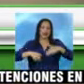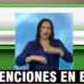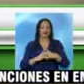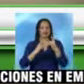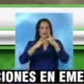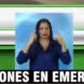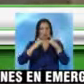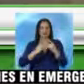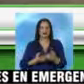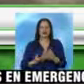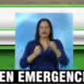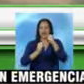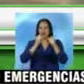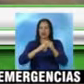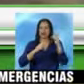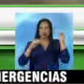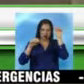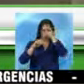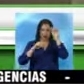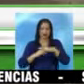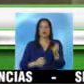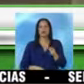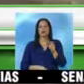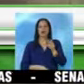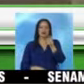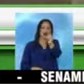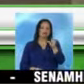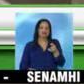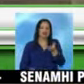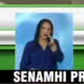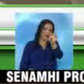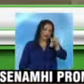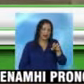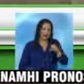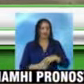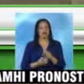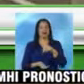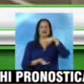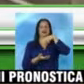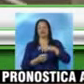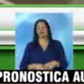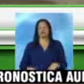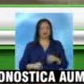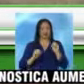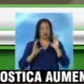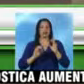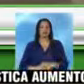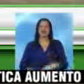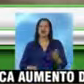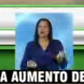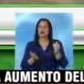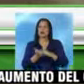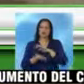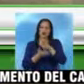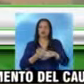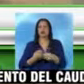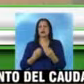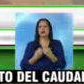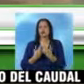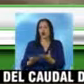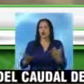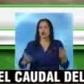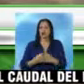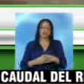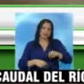una refrigeradora parada. ¡Increíble! Además, todos los utensilios de cocina para pasar una mañana de playa